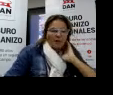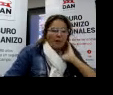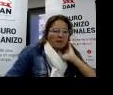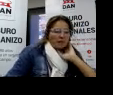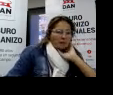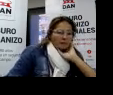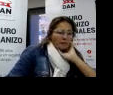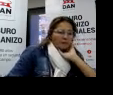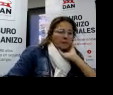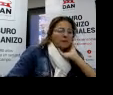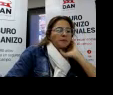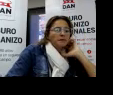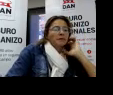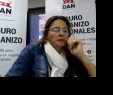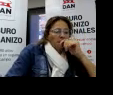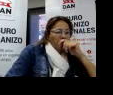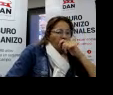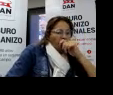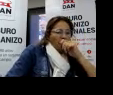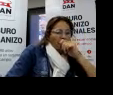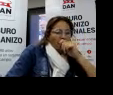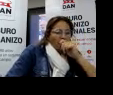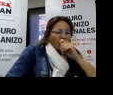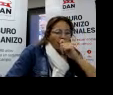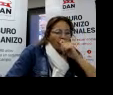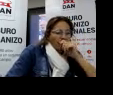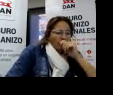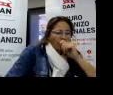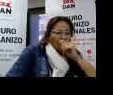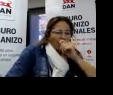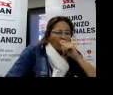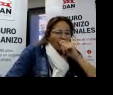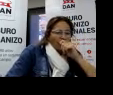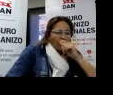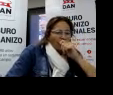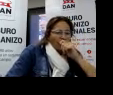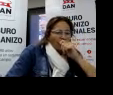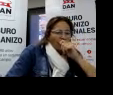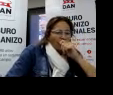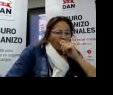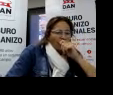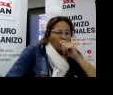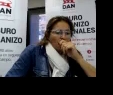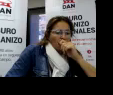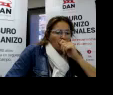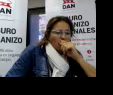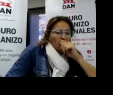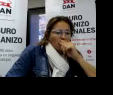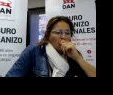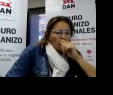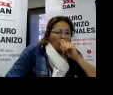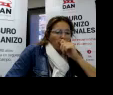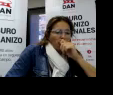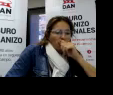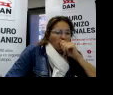algo progresivo. Estamos ya en mayo y estamos hablando que la niña se termina en el mes de marzo, como mucho principio